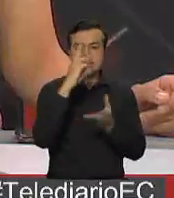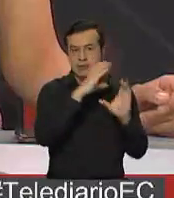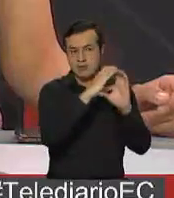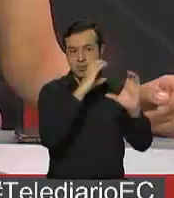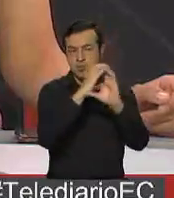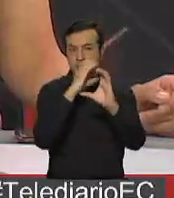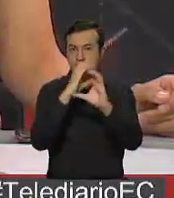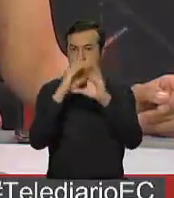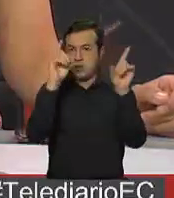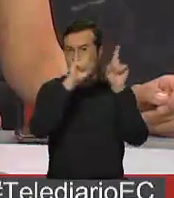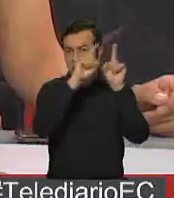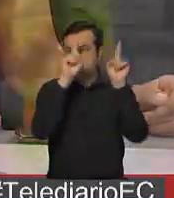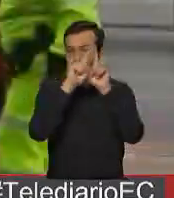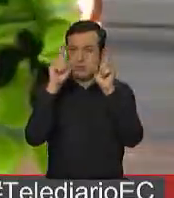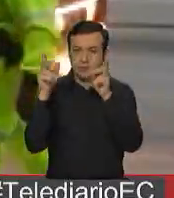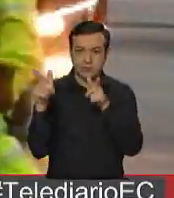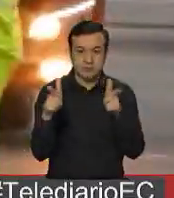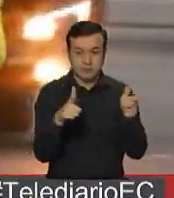a continuación.